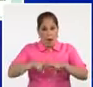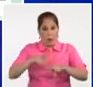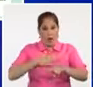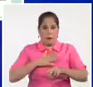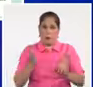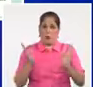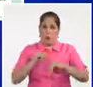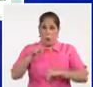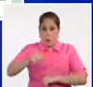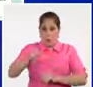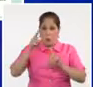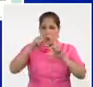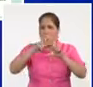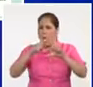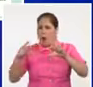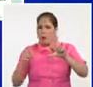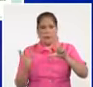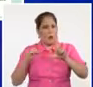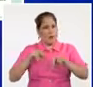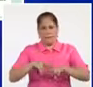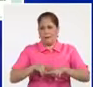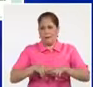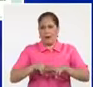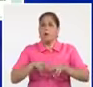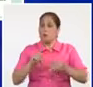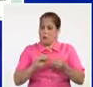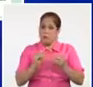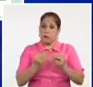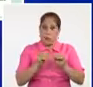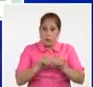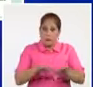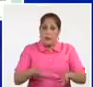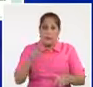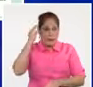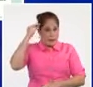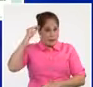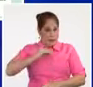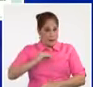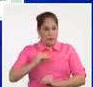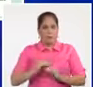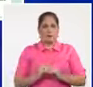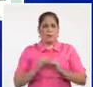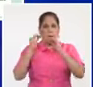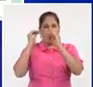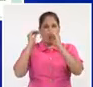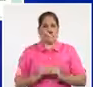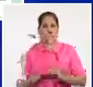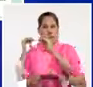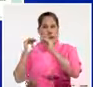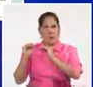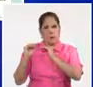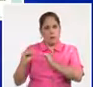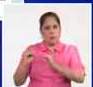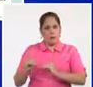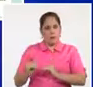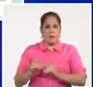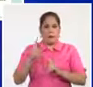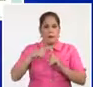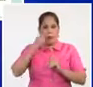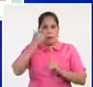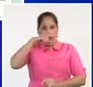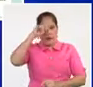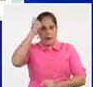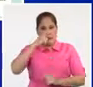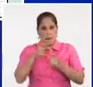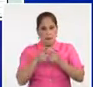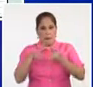Habana, aunque mantenga la transmisión. En orden de acuerdo a las tasas mayores,